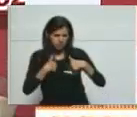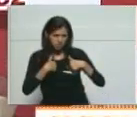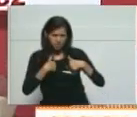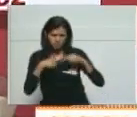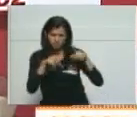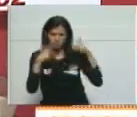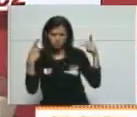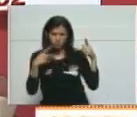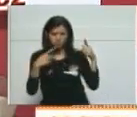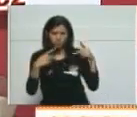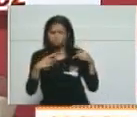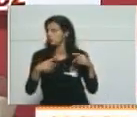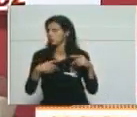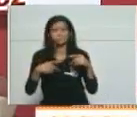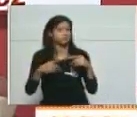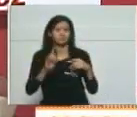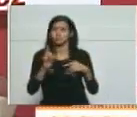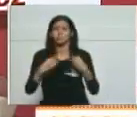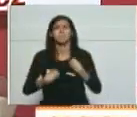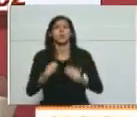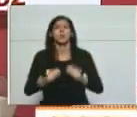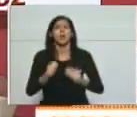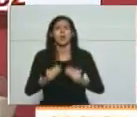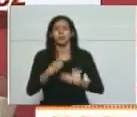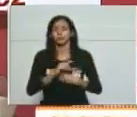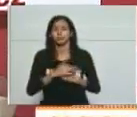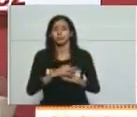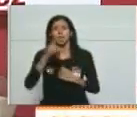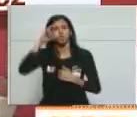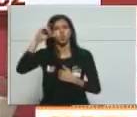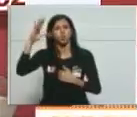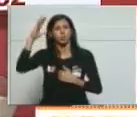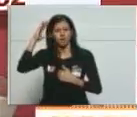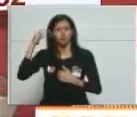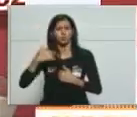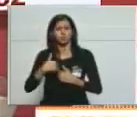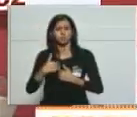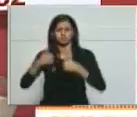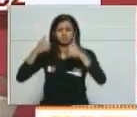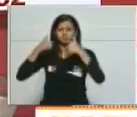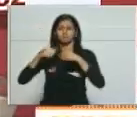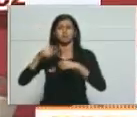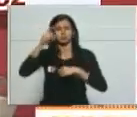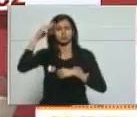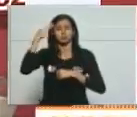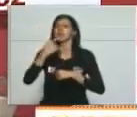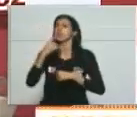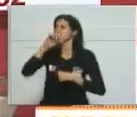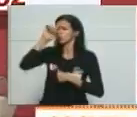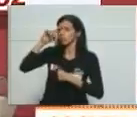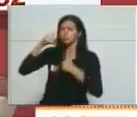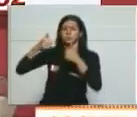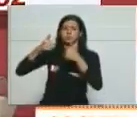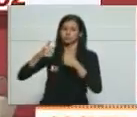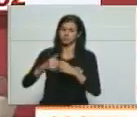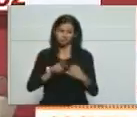Que me estén alabando en el Nacional, que salga Ramos Alú, ah, Diosdado es un tipo con el cual se puede conversar. No, yo no voy a conversar con escuálidos